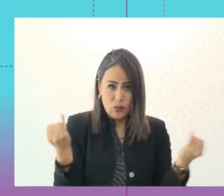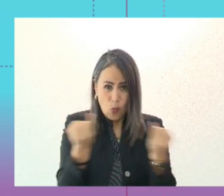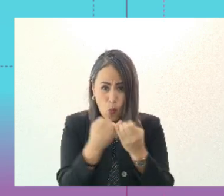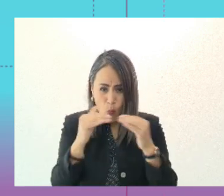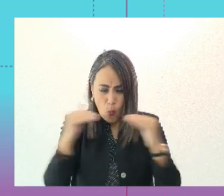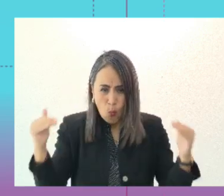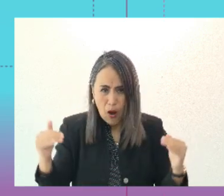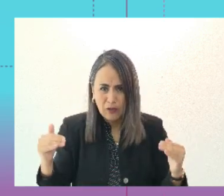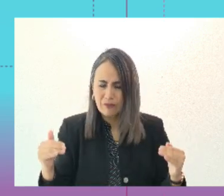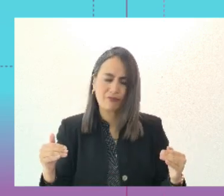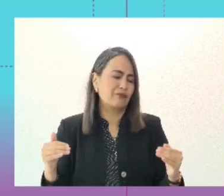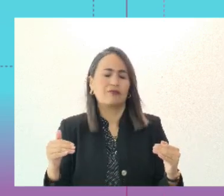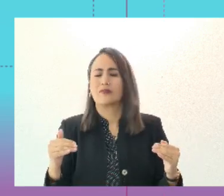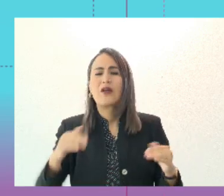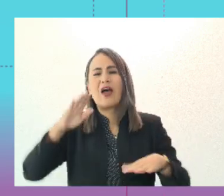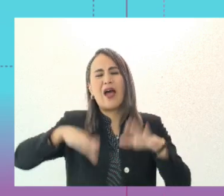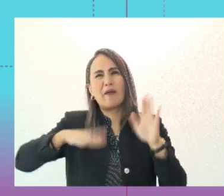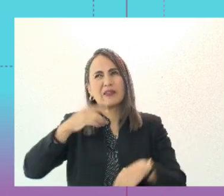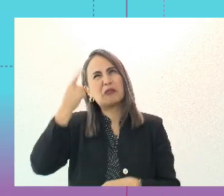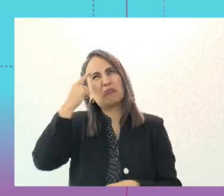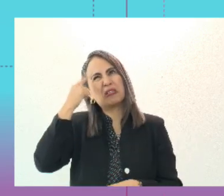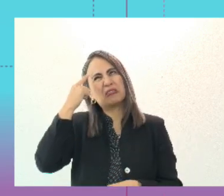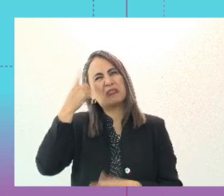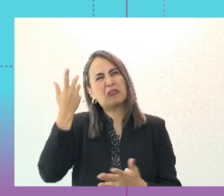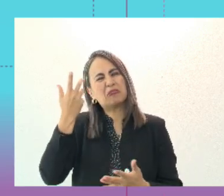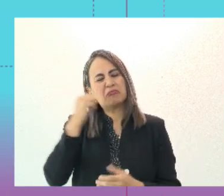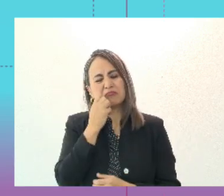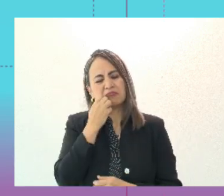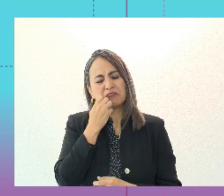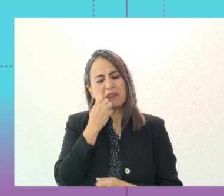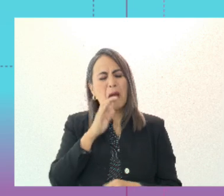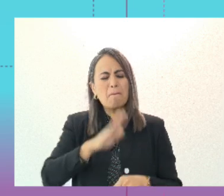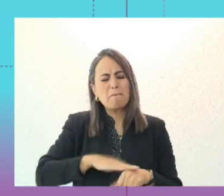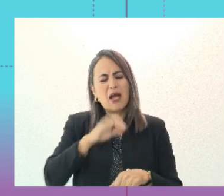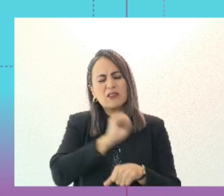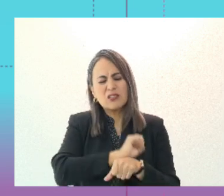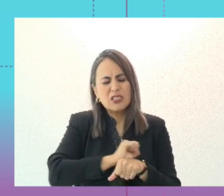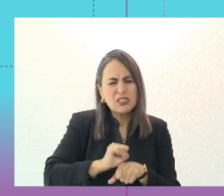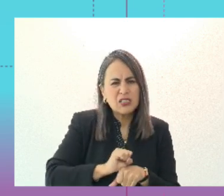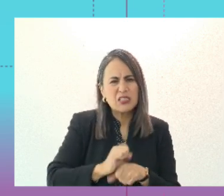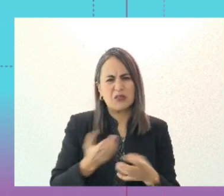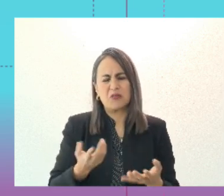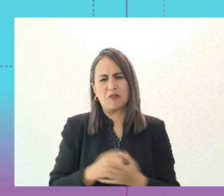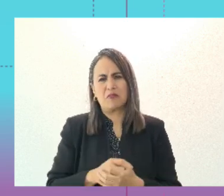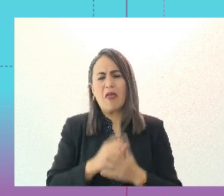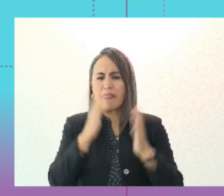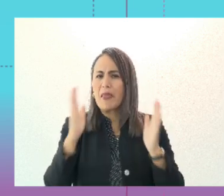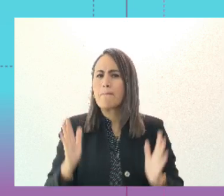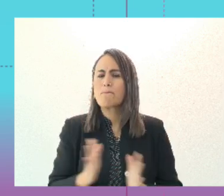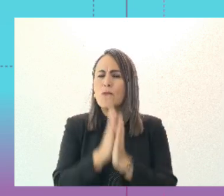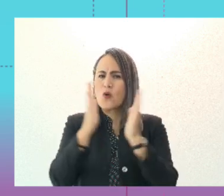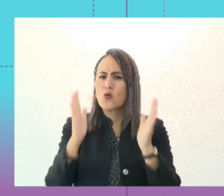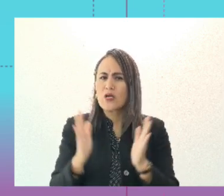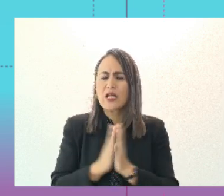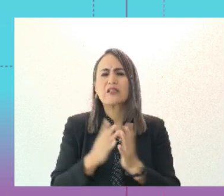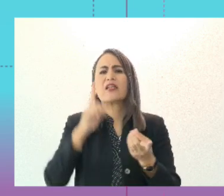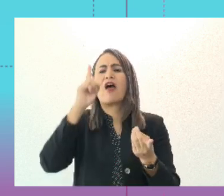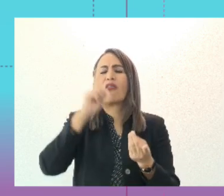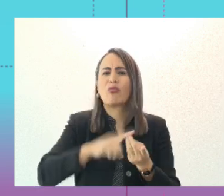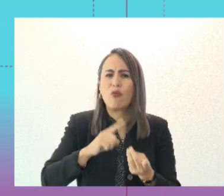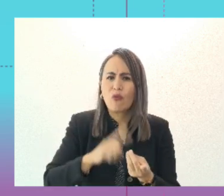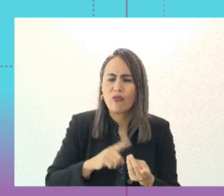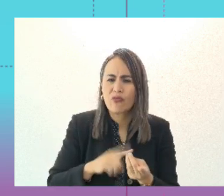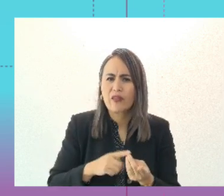esto, complicamos el pensamiento, es decir, a ver, bajémonos a lo más sencillo, a lo más simple. La democracia está en los documentos,